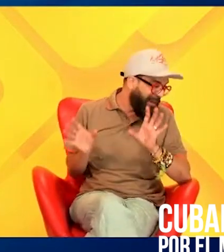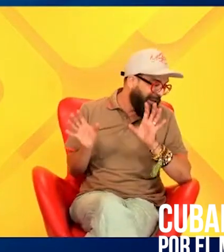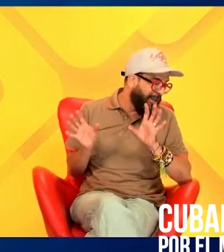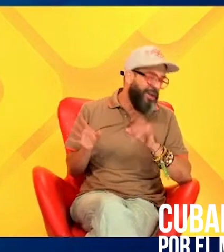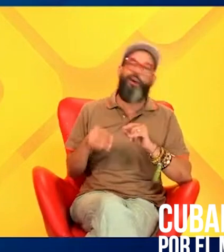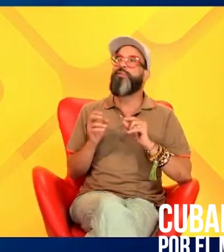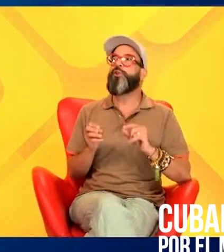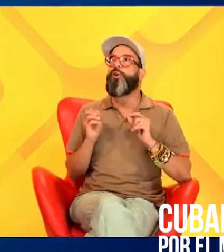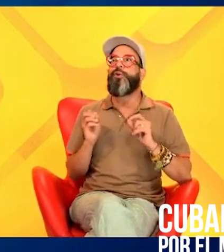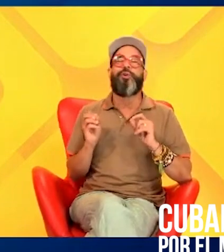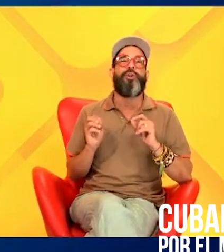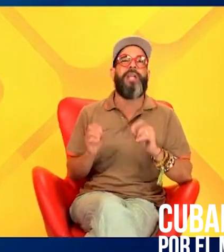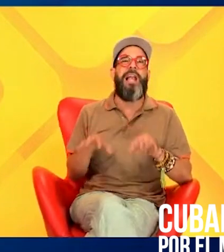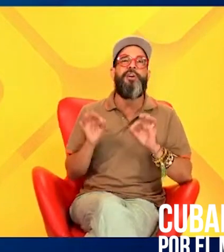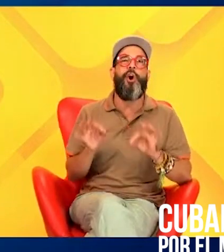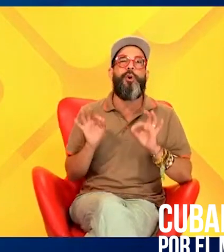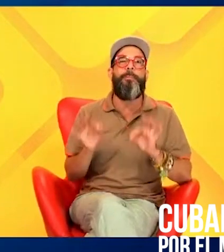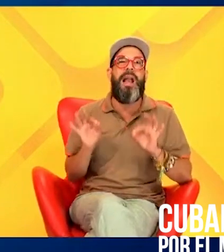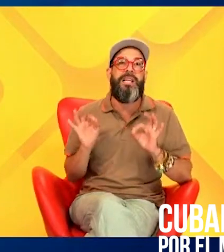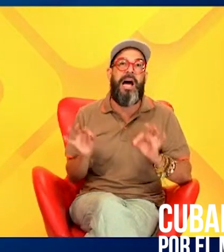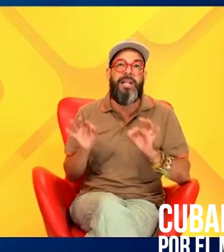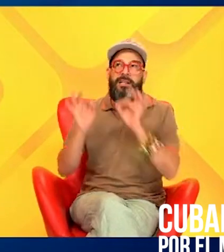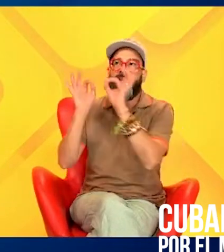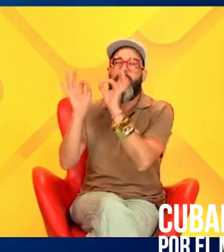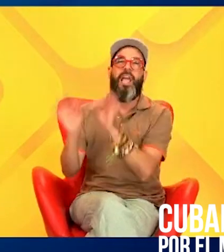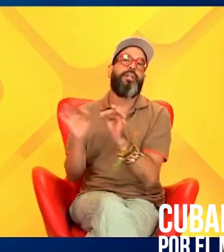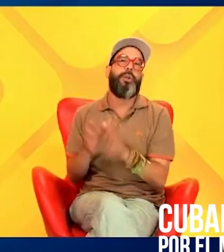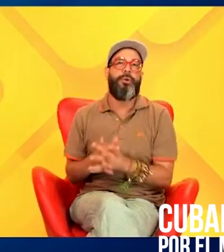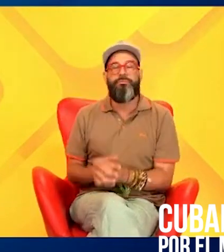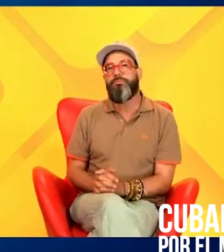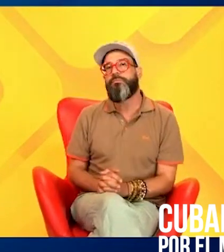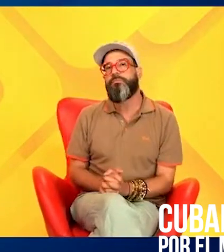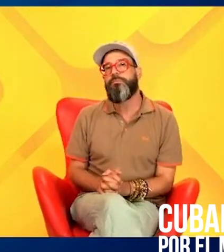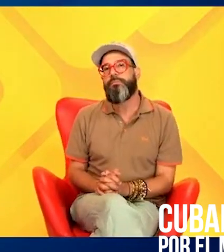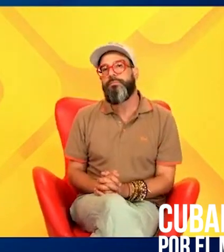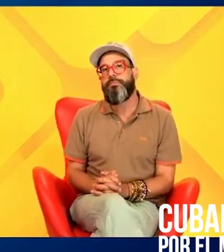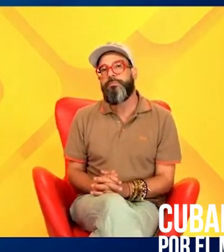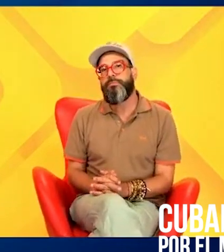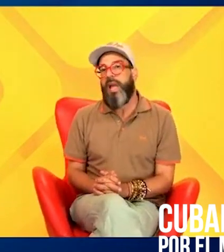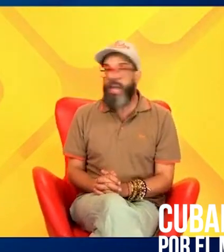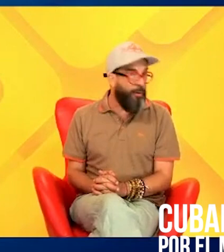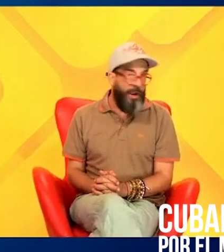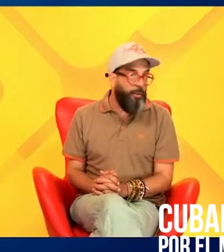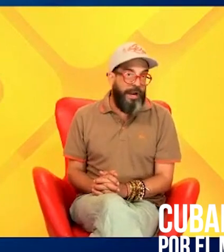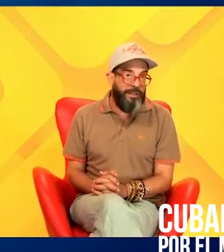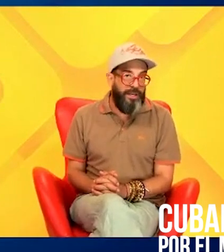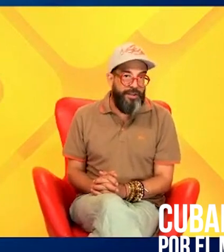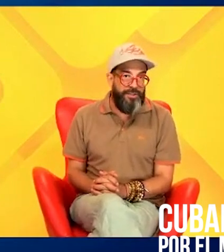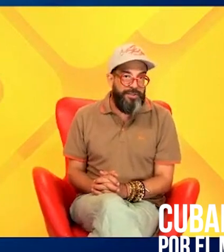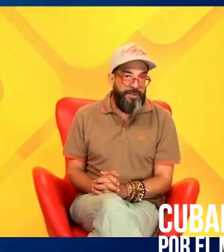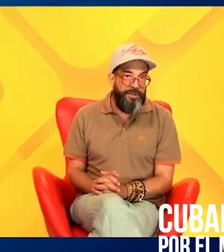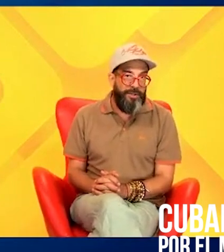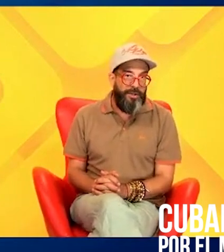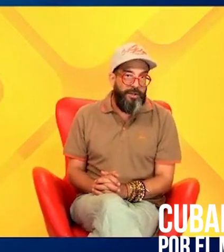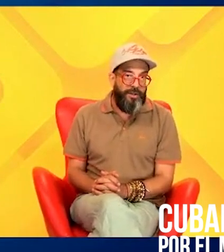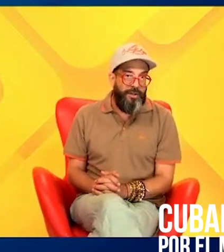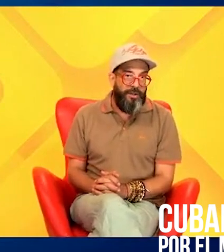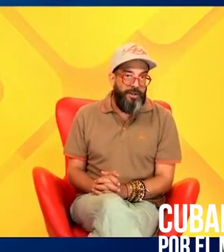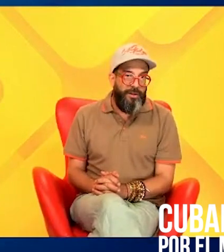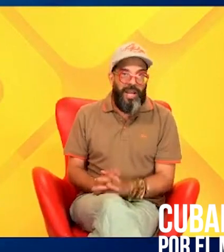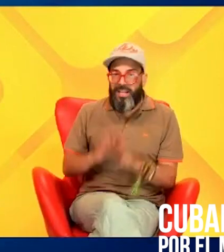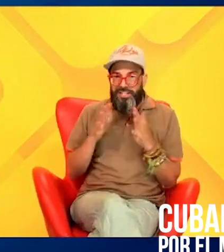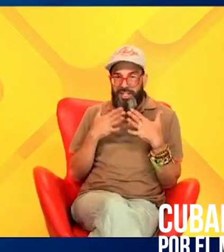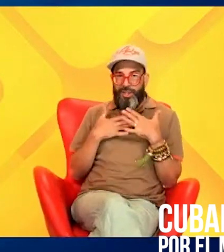los que ven con total normalidad esto ella no es una actriz